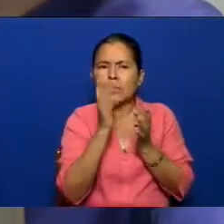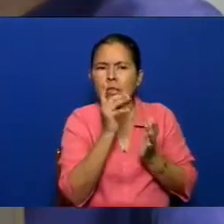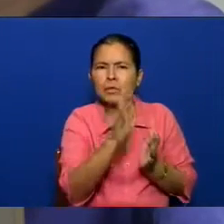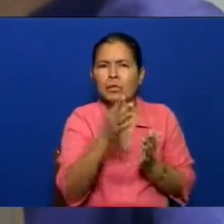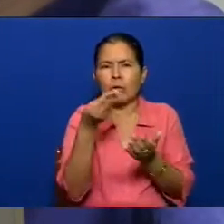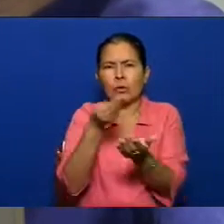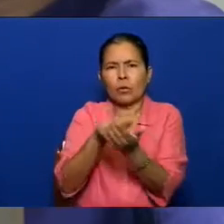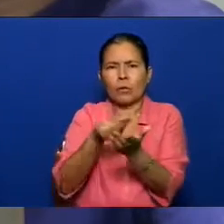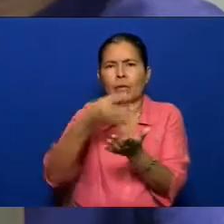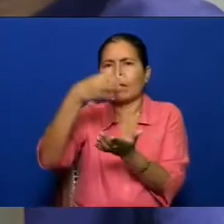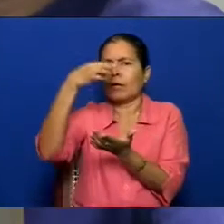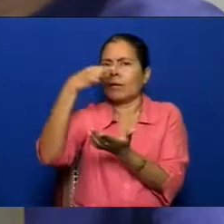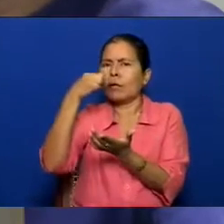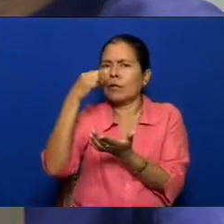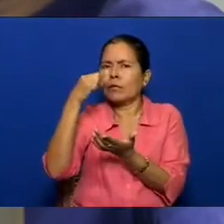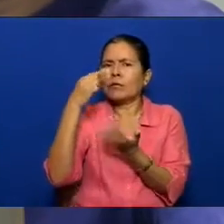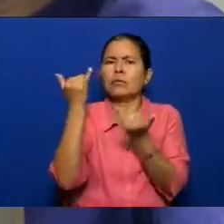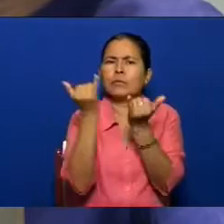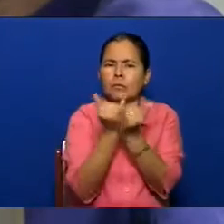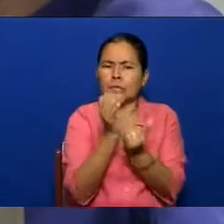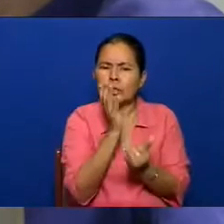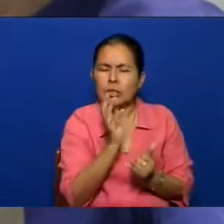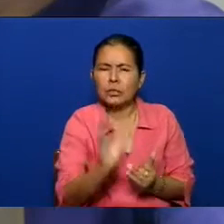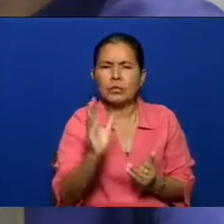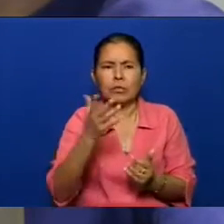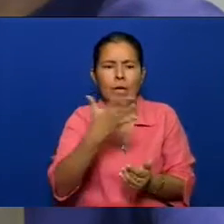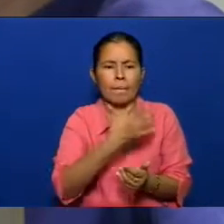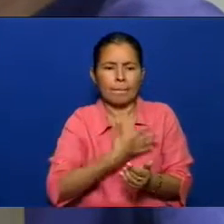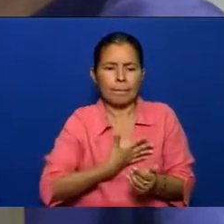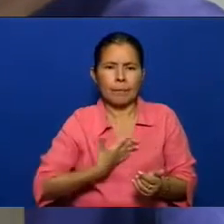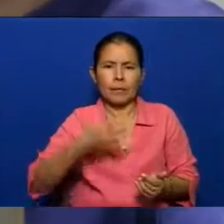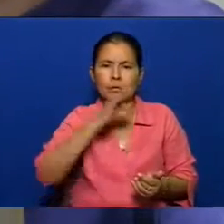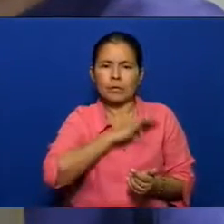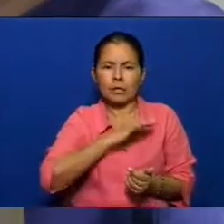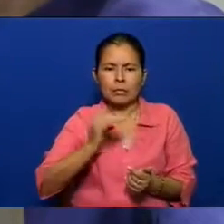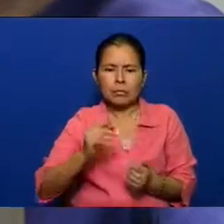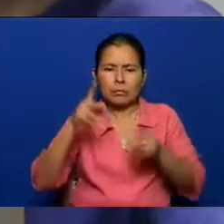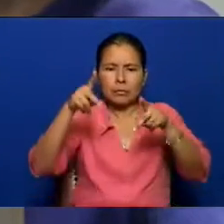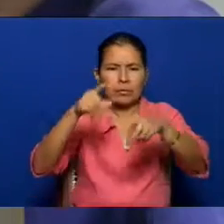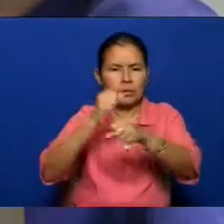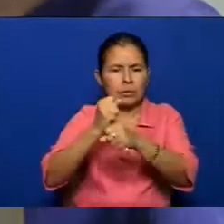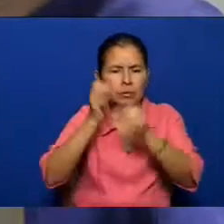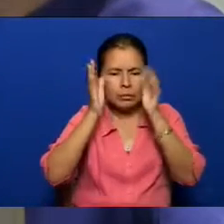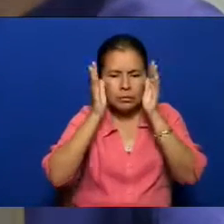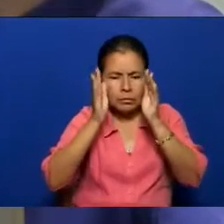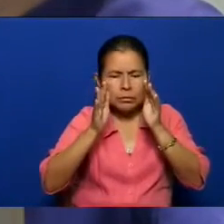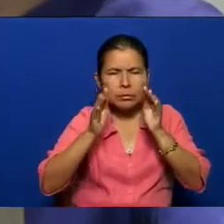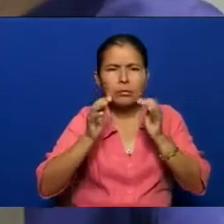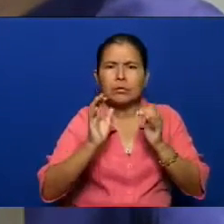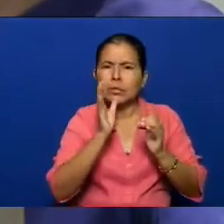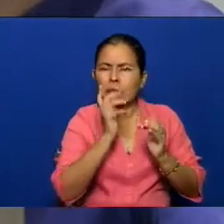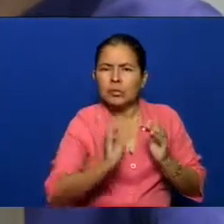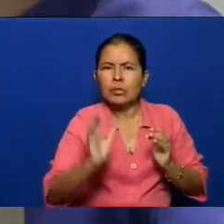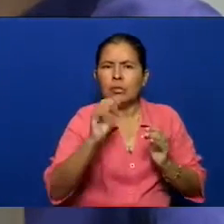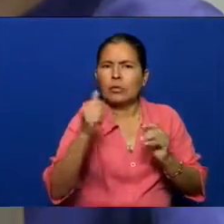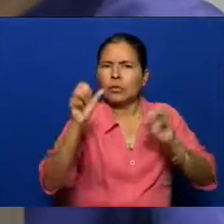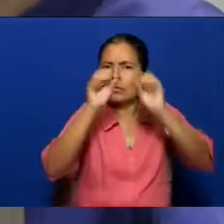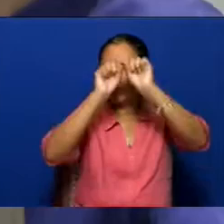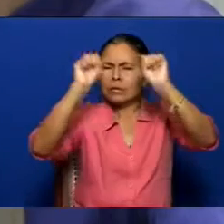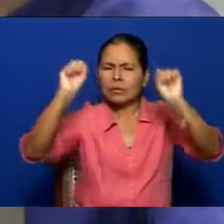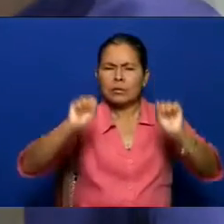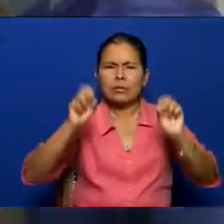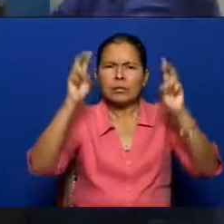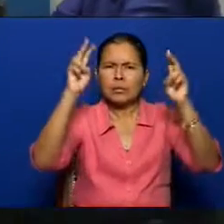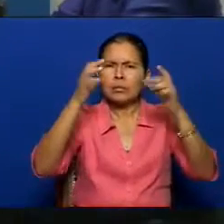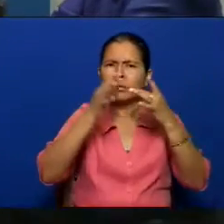el salario de los servidores públicos que atienden a la niñez, capacitarlos en temas especializados